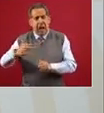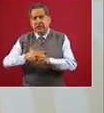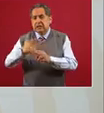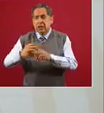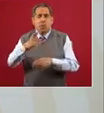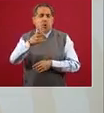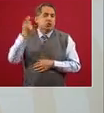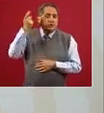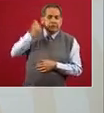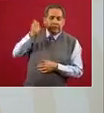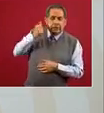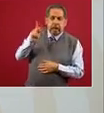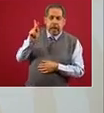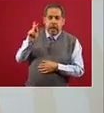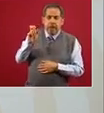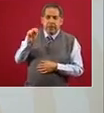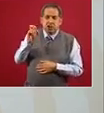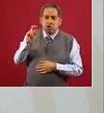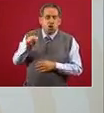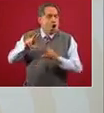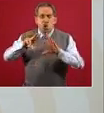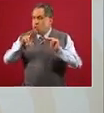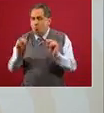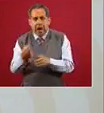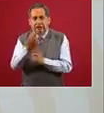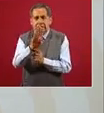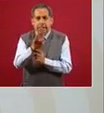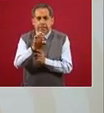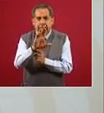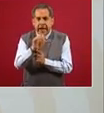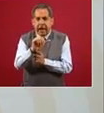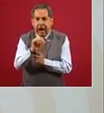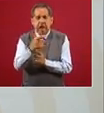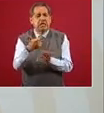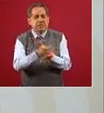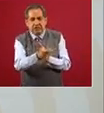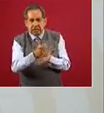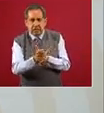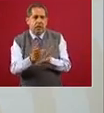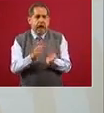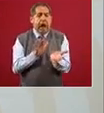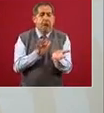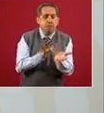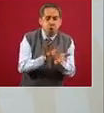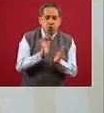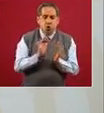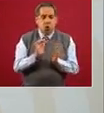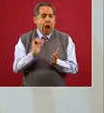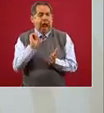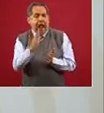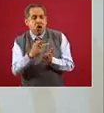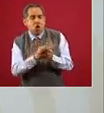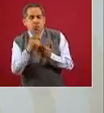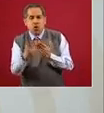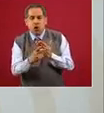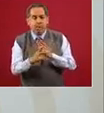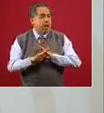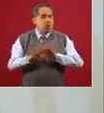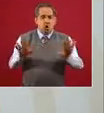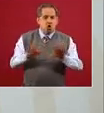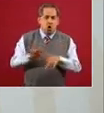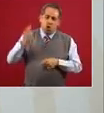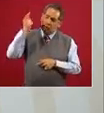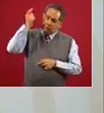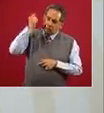llama pensión. No es una beca, no es un apoyo, no es un programa que pueda estar de manera